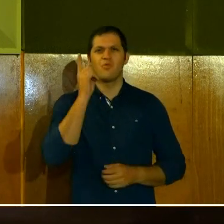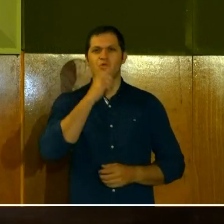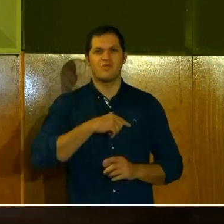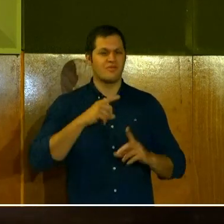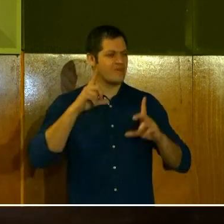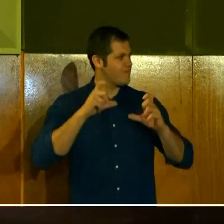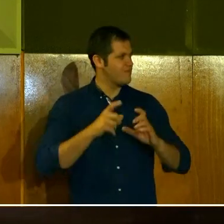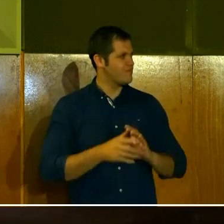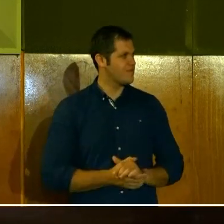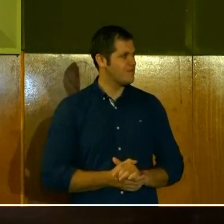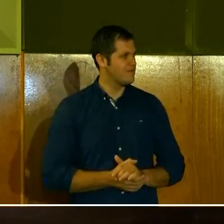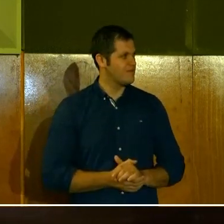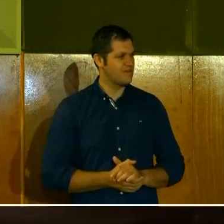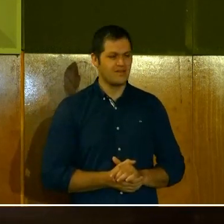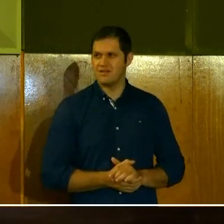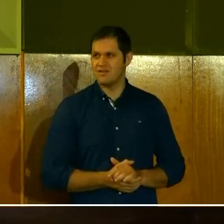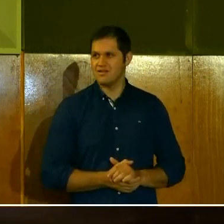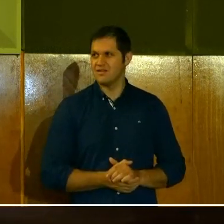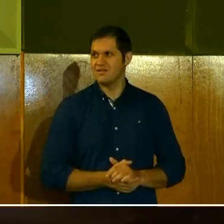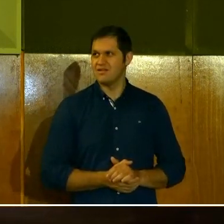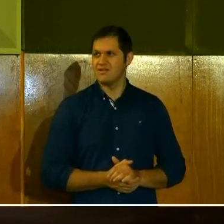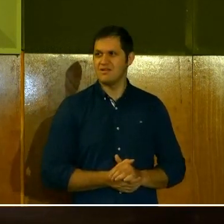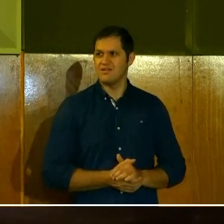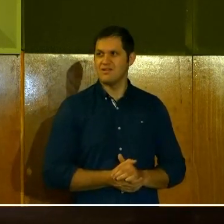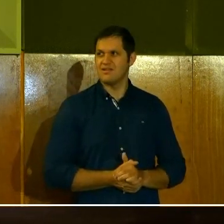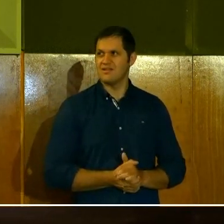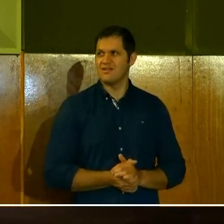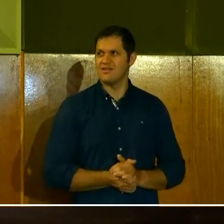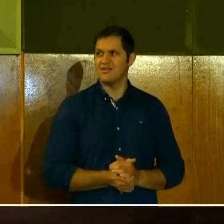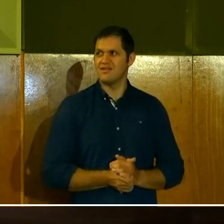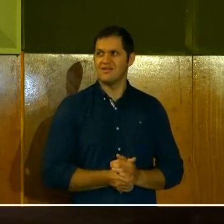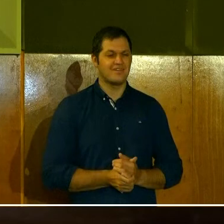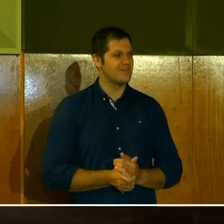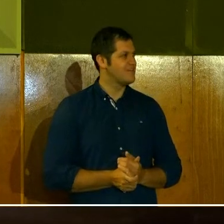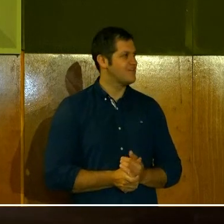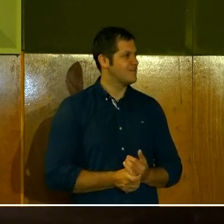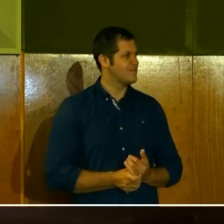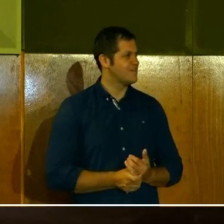esas veces si me llaman